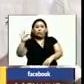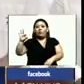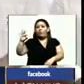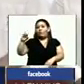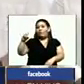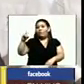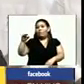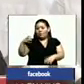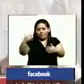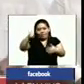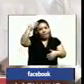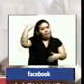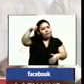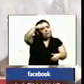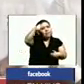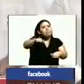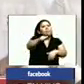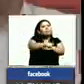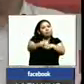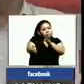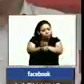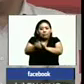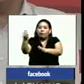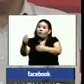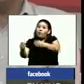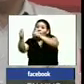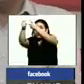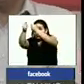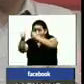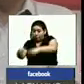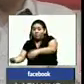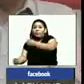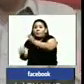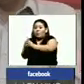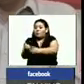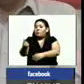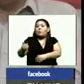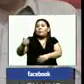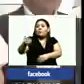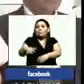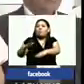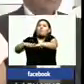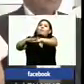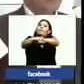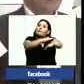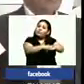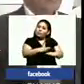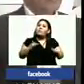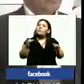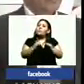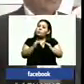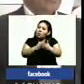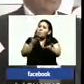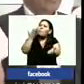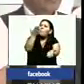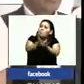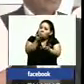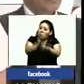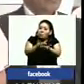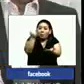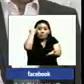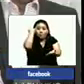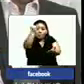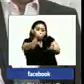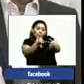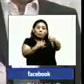Asamblea Legislativa y que vaya incluido en el presupuesto del próximo año. Anunciaron que en los próximos días propondrán una iniciativa